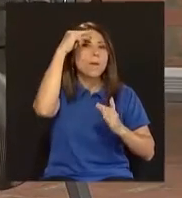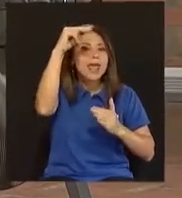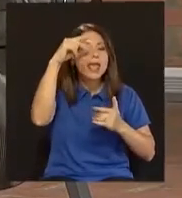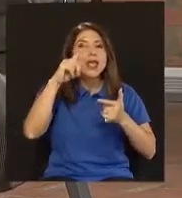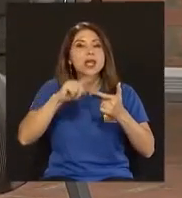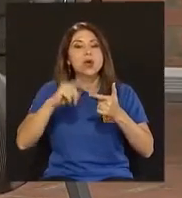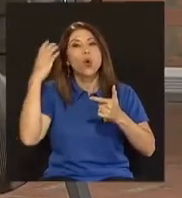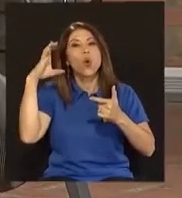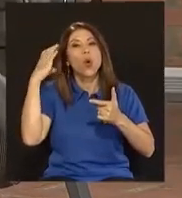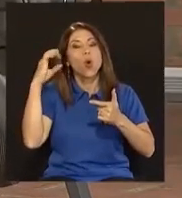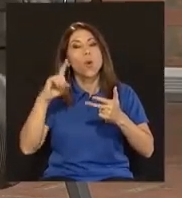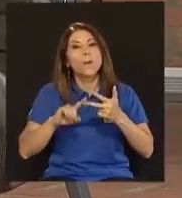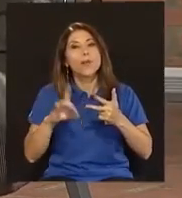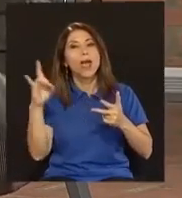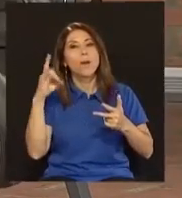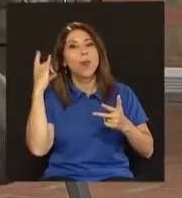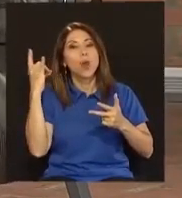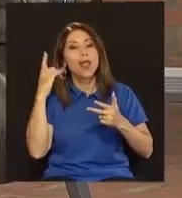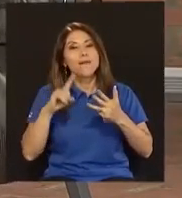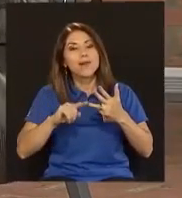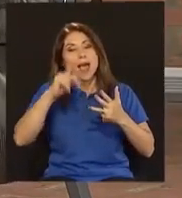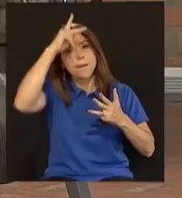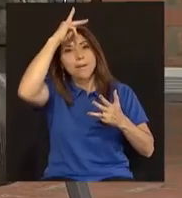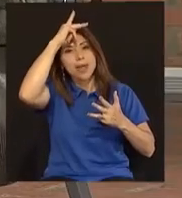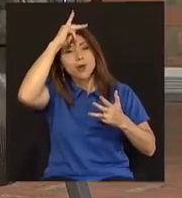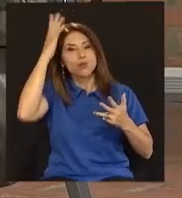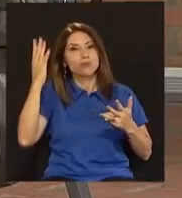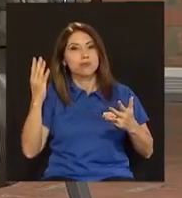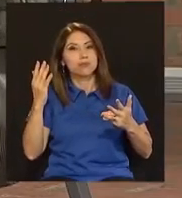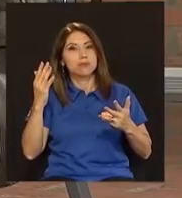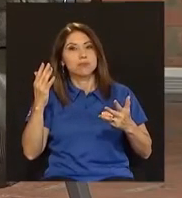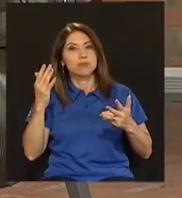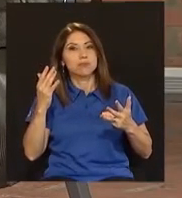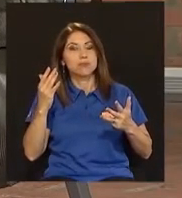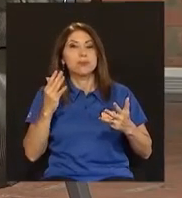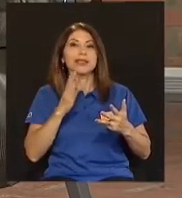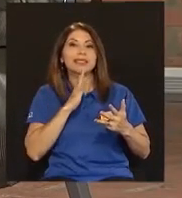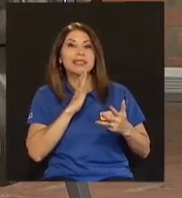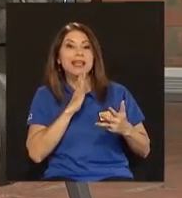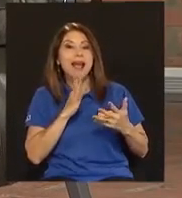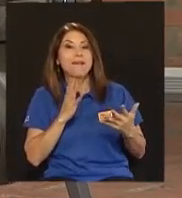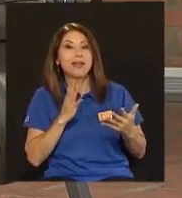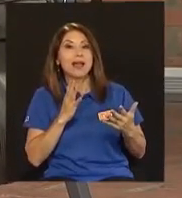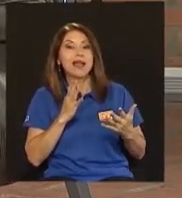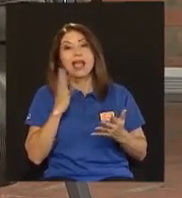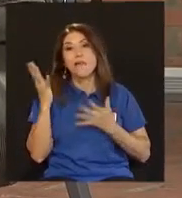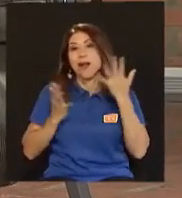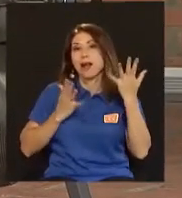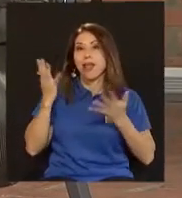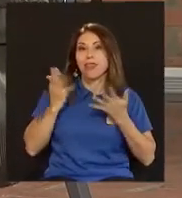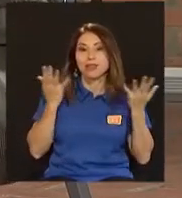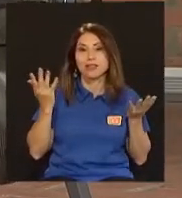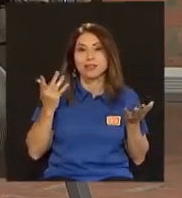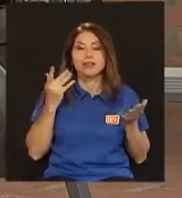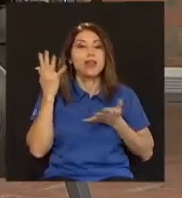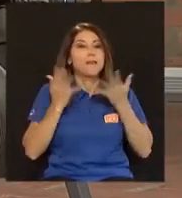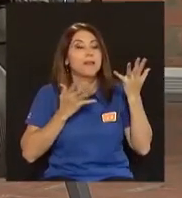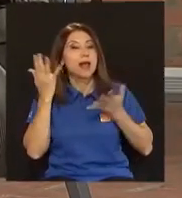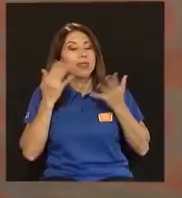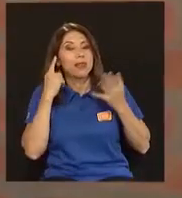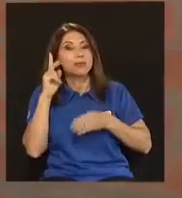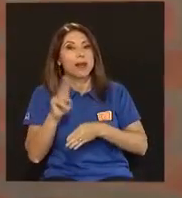Bolivia, lo acabas de mencionar, en Perú. Casi que se habla que en Latinoamérica... Bangladesh, para usar el